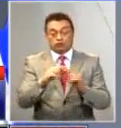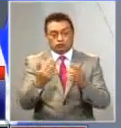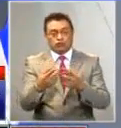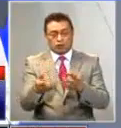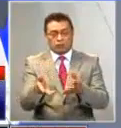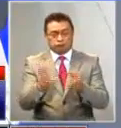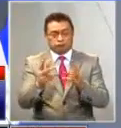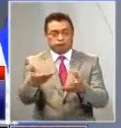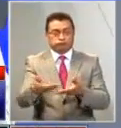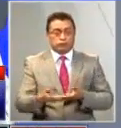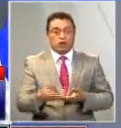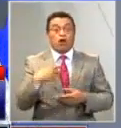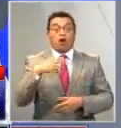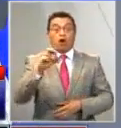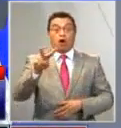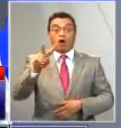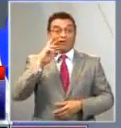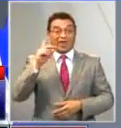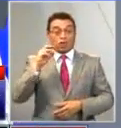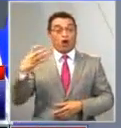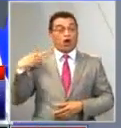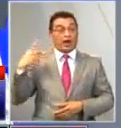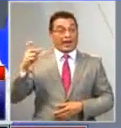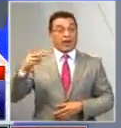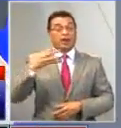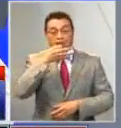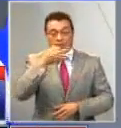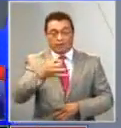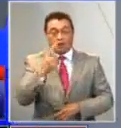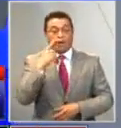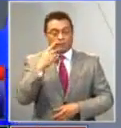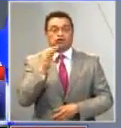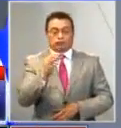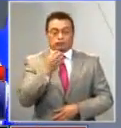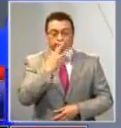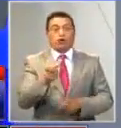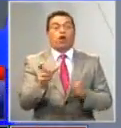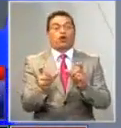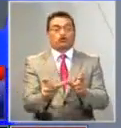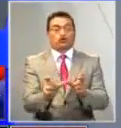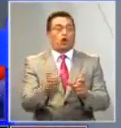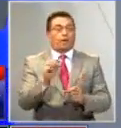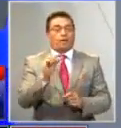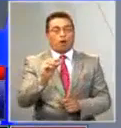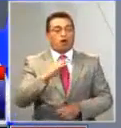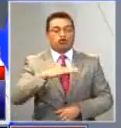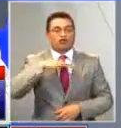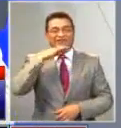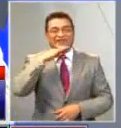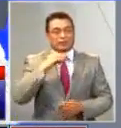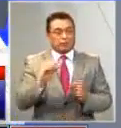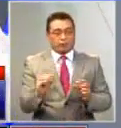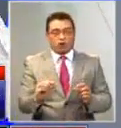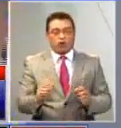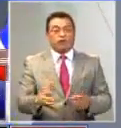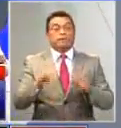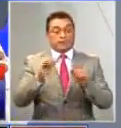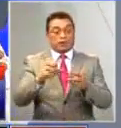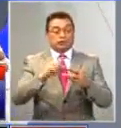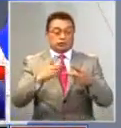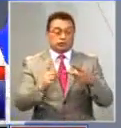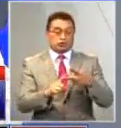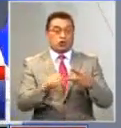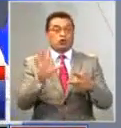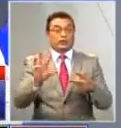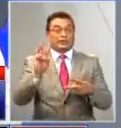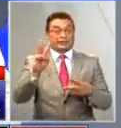señaló el general Oviedo. Primero, en que había controles insuficientes, que a mi juicio son controles que no existían. Segundo, que ya no estamos hablando de 53